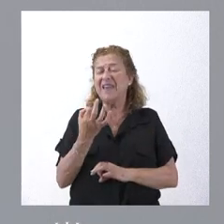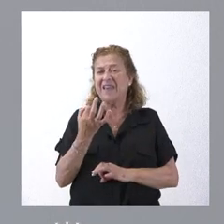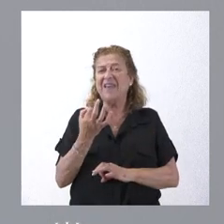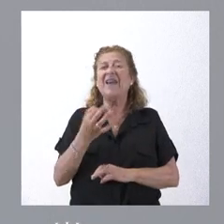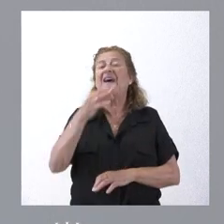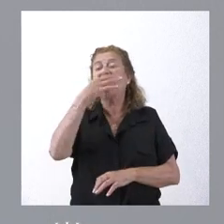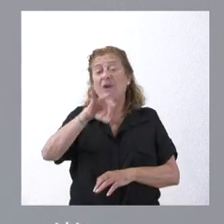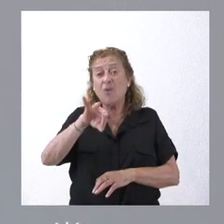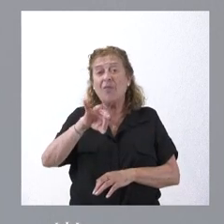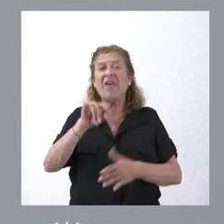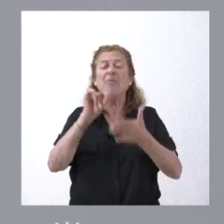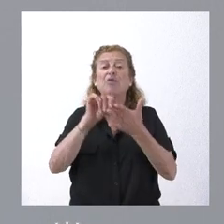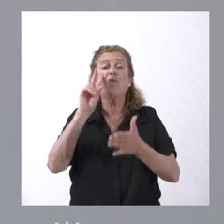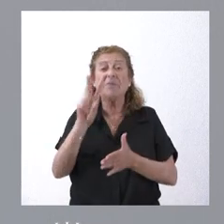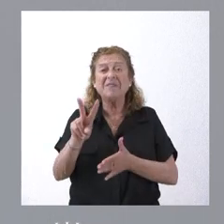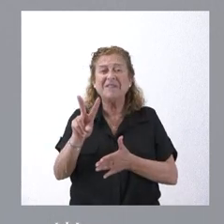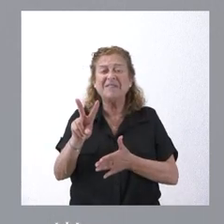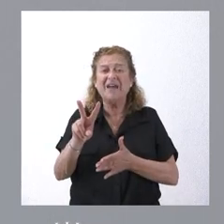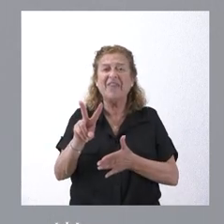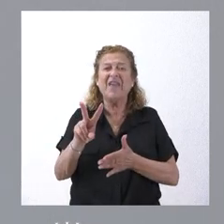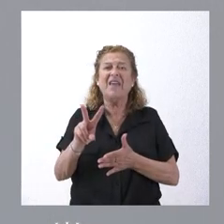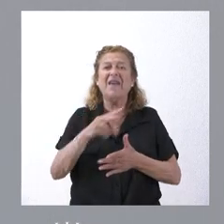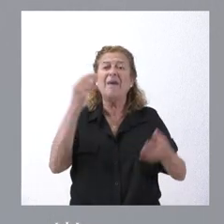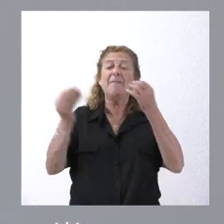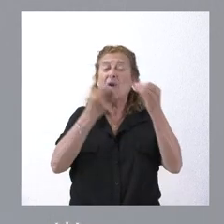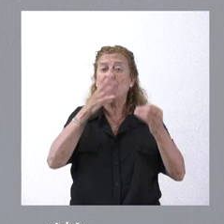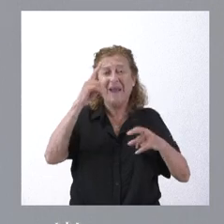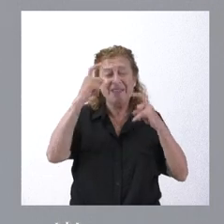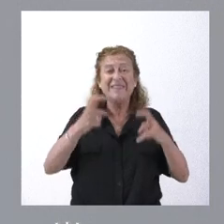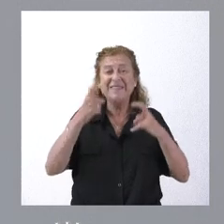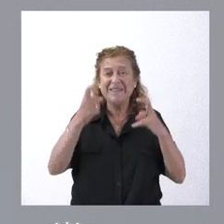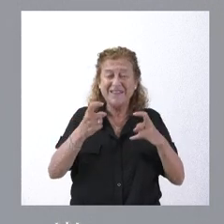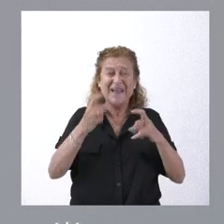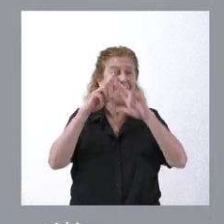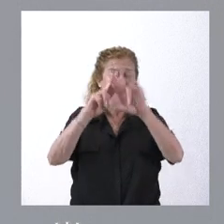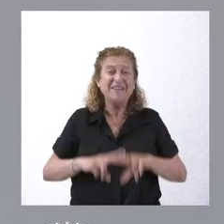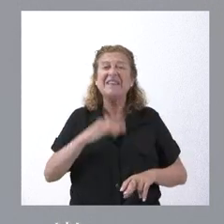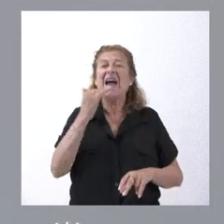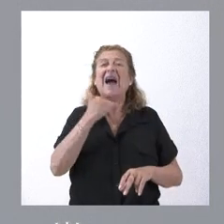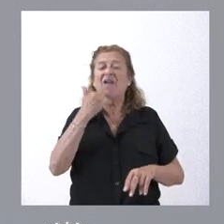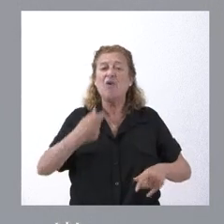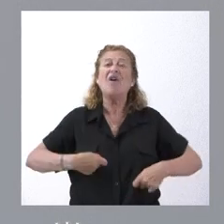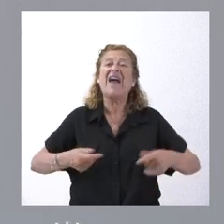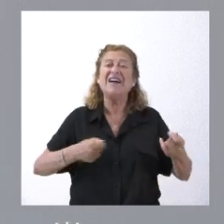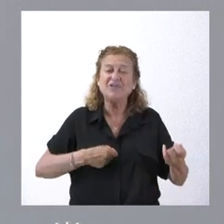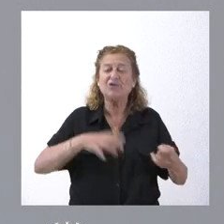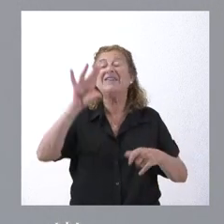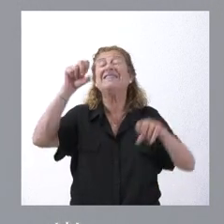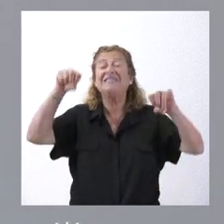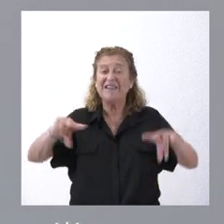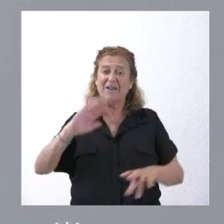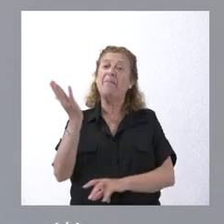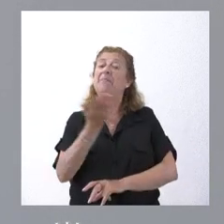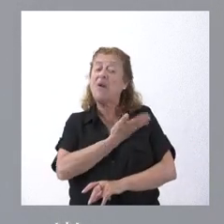renuncia, desde el punto de vista de la eficiencia, a intentar examinar si hay algunos gastos que, sin perjuicio de